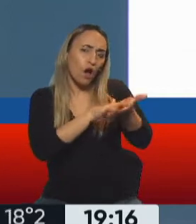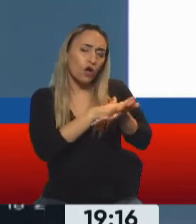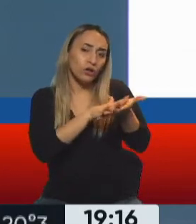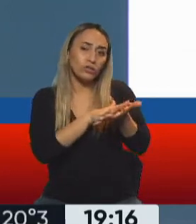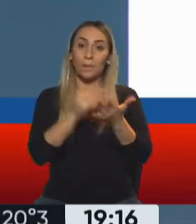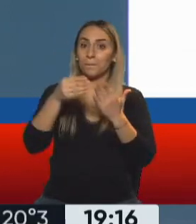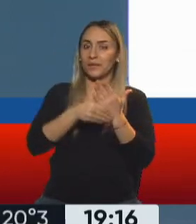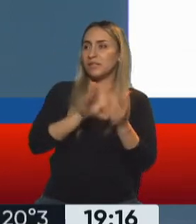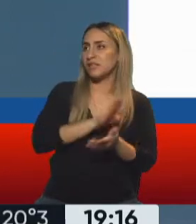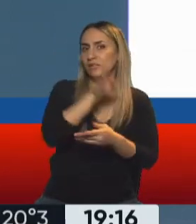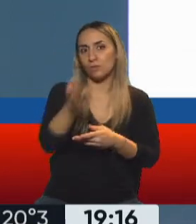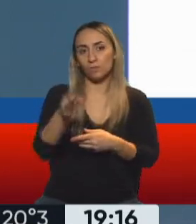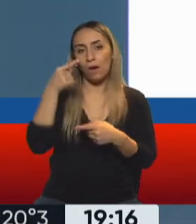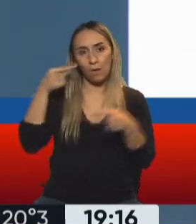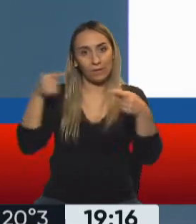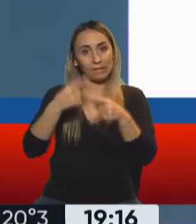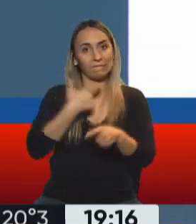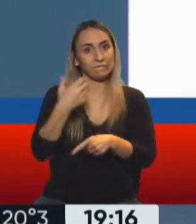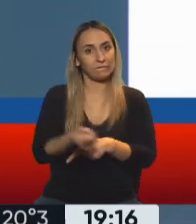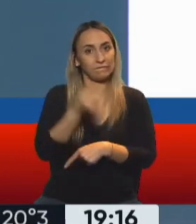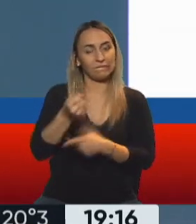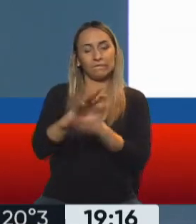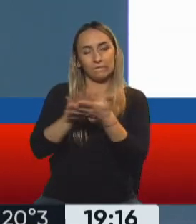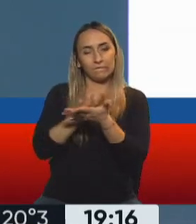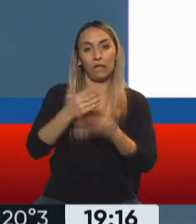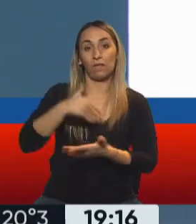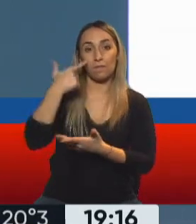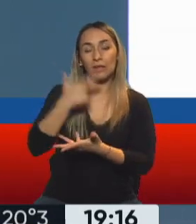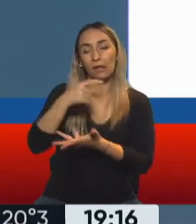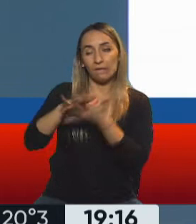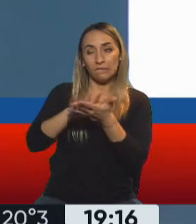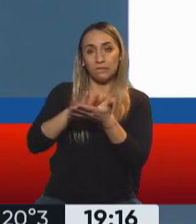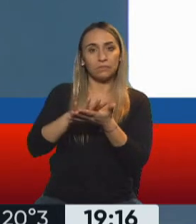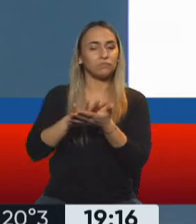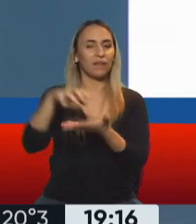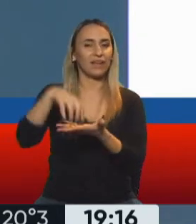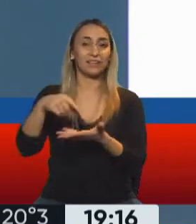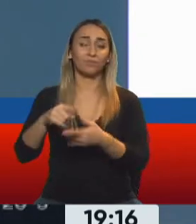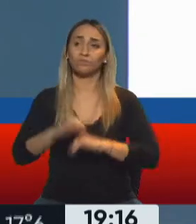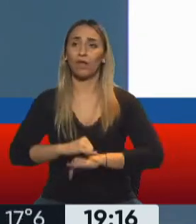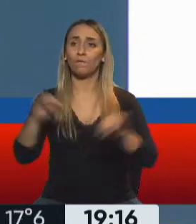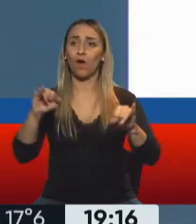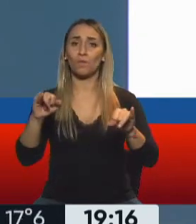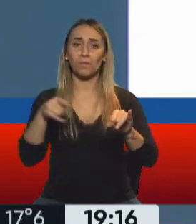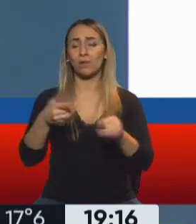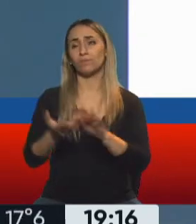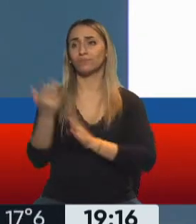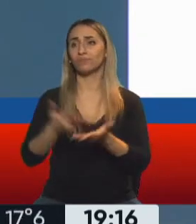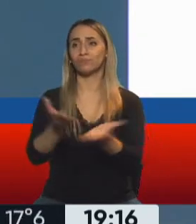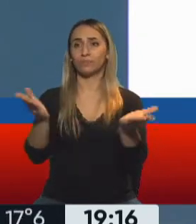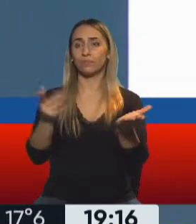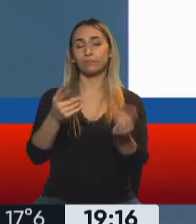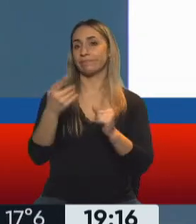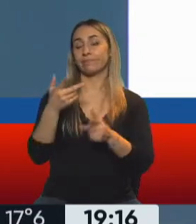tiene como una de las prioridades justamente la renegociación con el Fondo Monetario Internacional, el Fondo Monetario publica este informe en donde hace especial hincapié en la